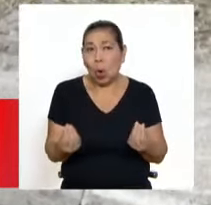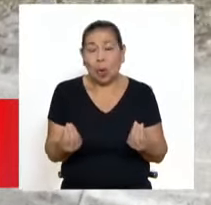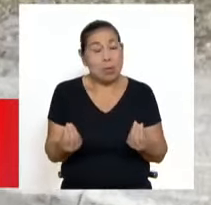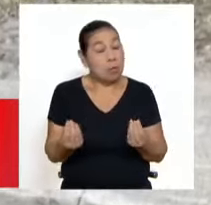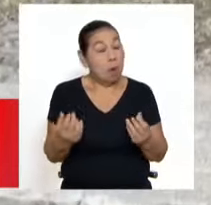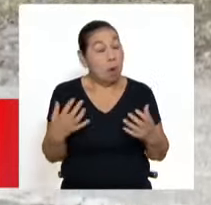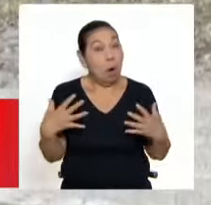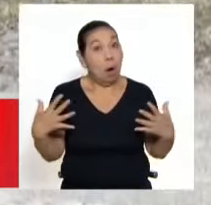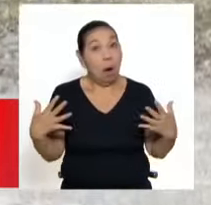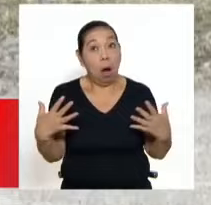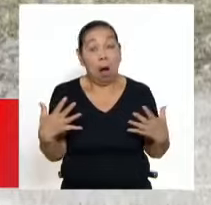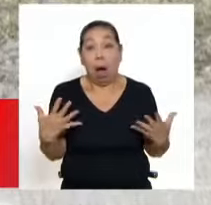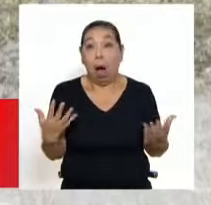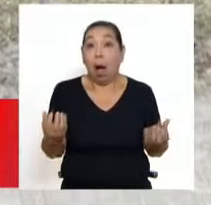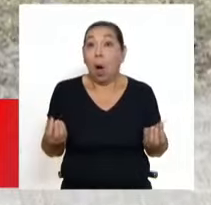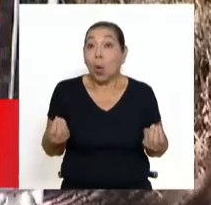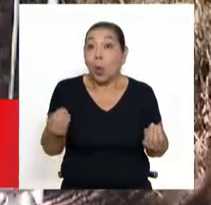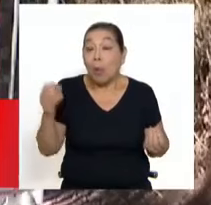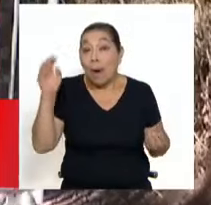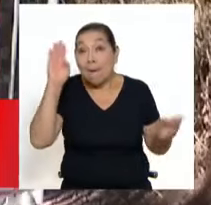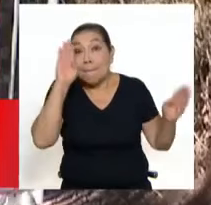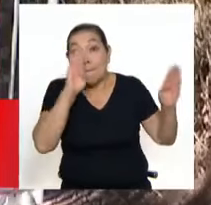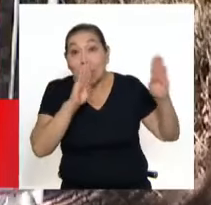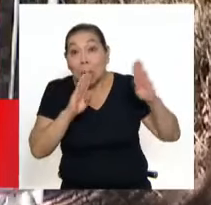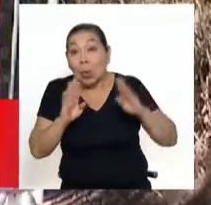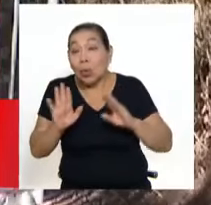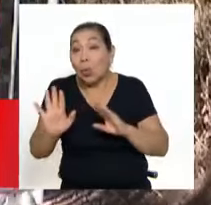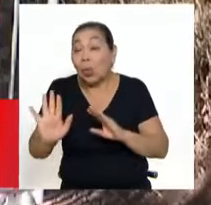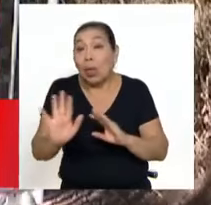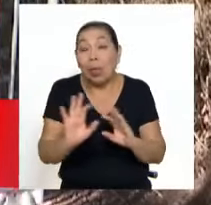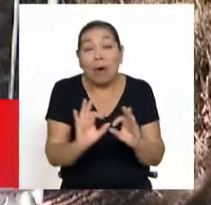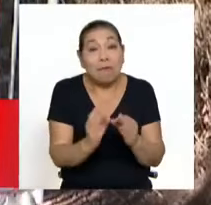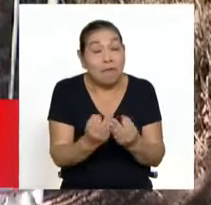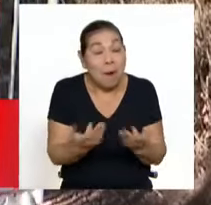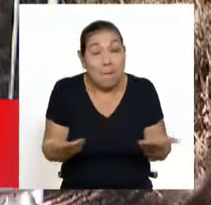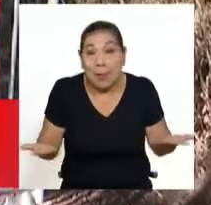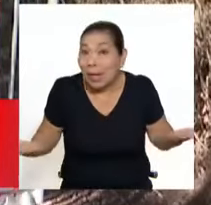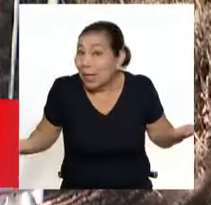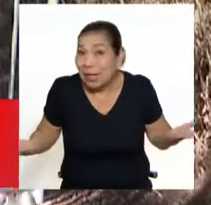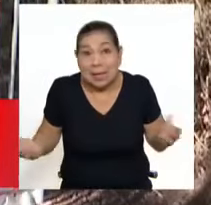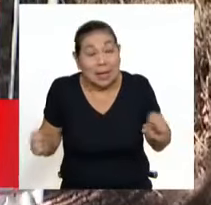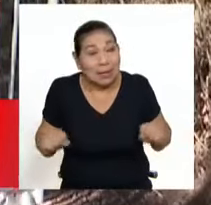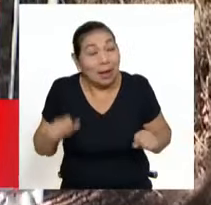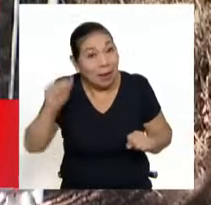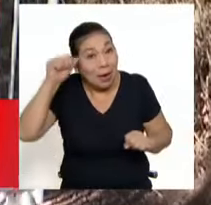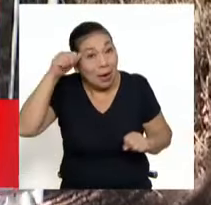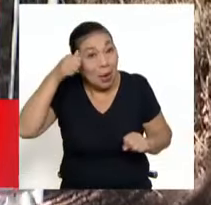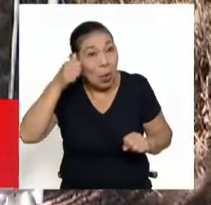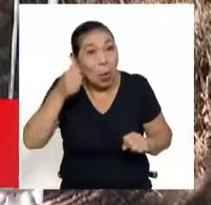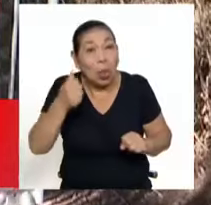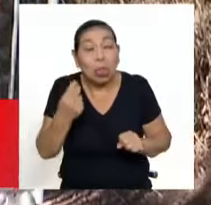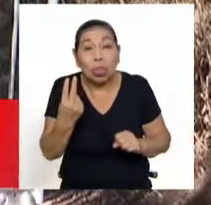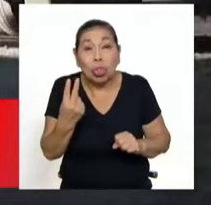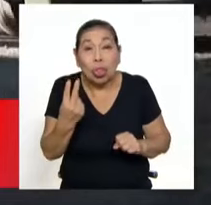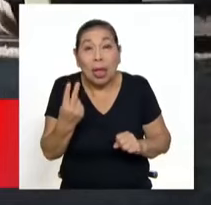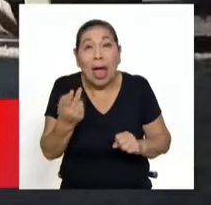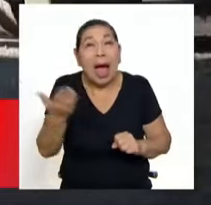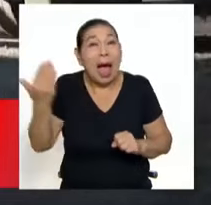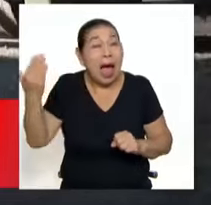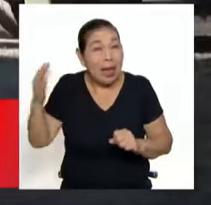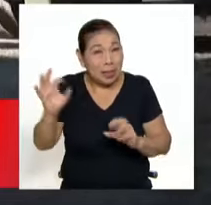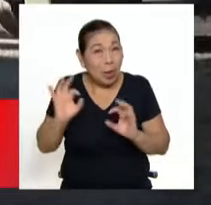de impactante y expresó su preocupación por las familias. Esta situación recuerda a las 2